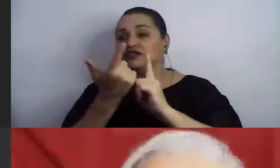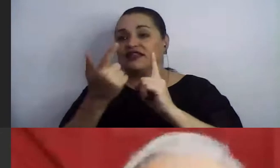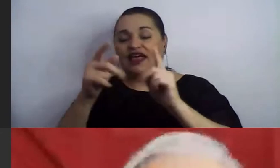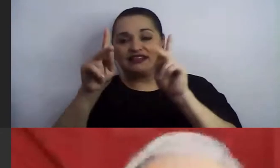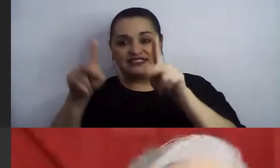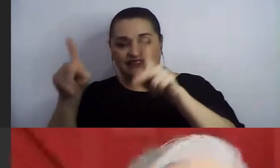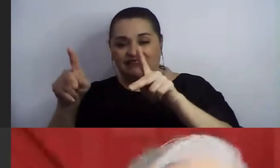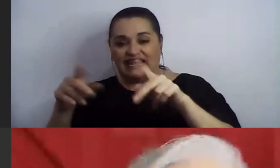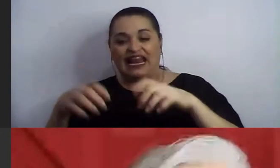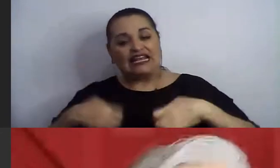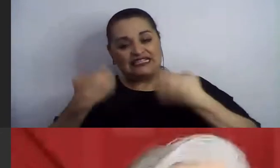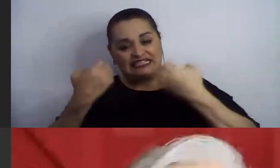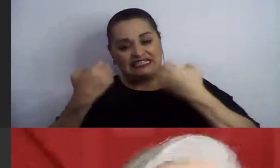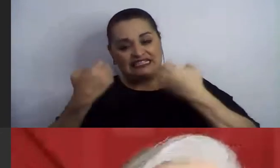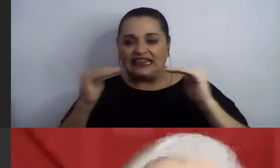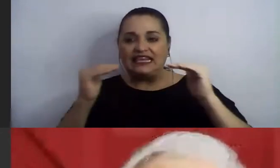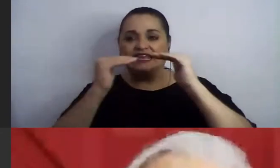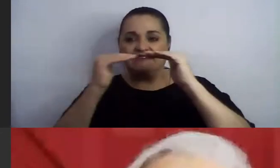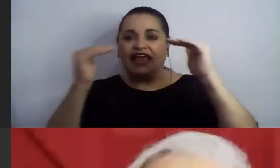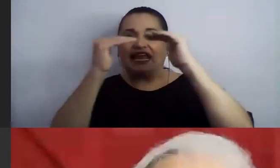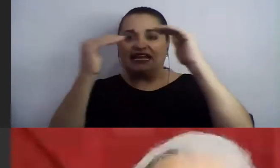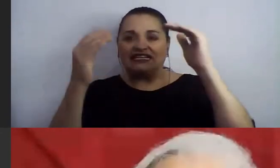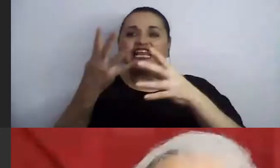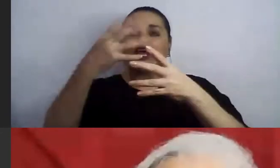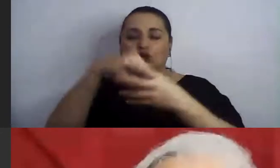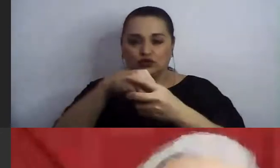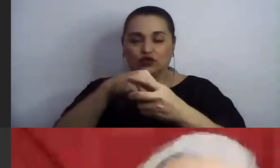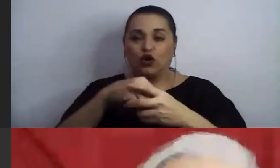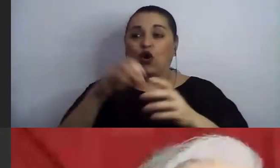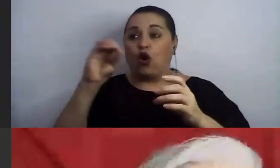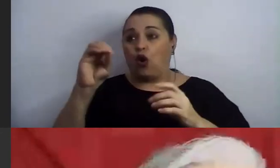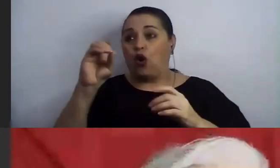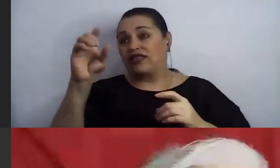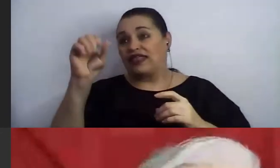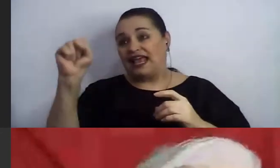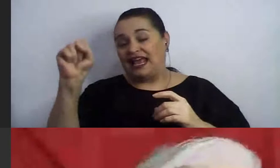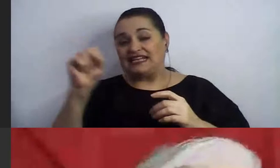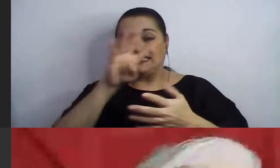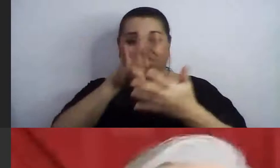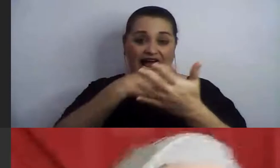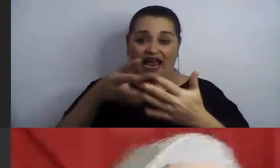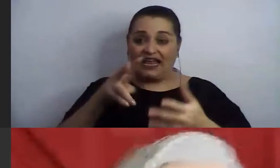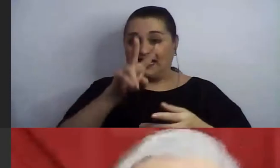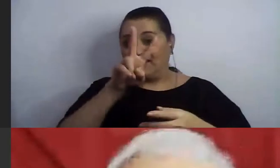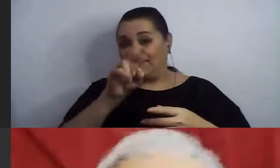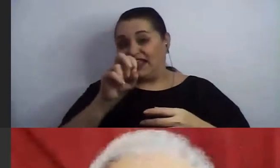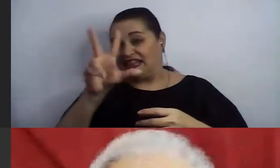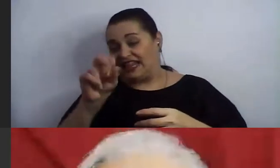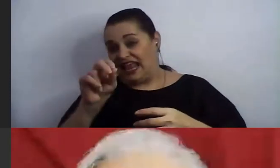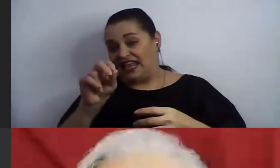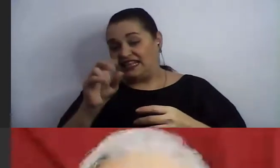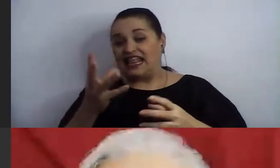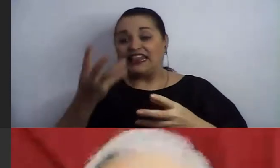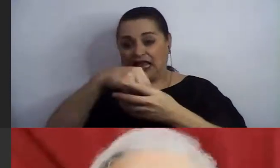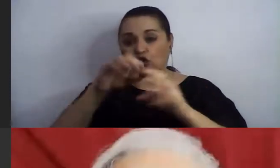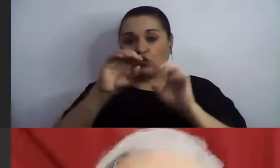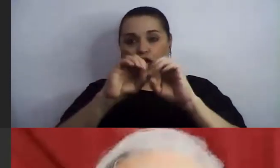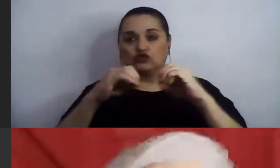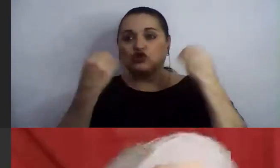Existen niveles de inclusión de estos ODS y de esta agenda 2030 en las organizaciones.